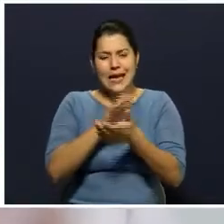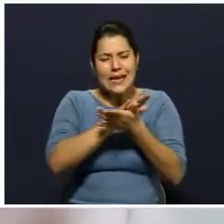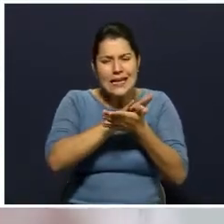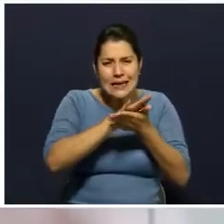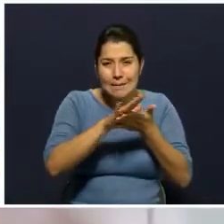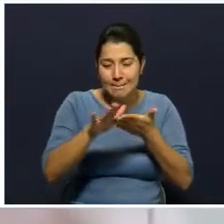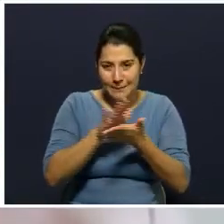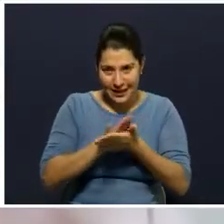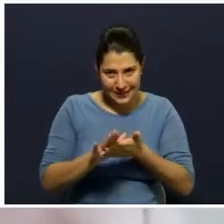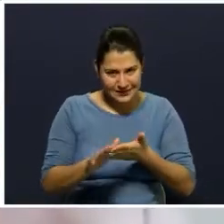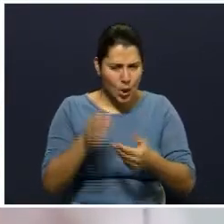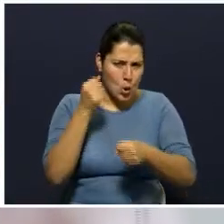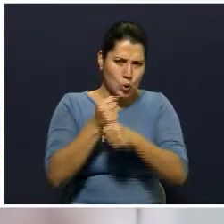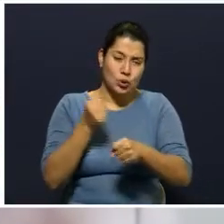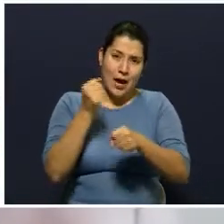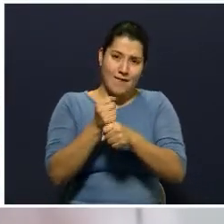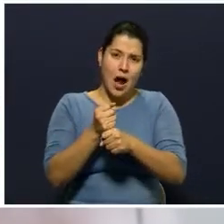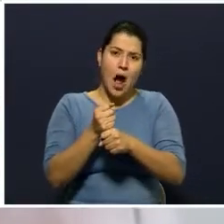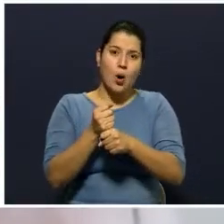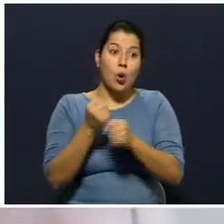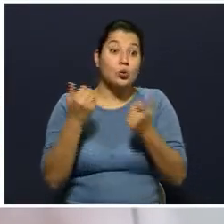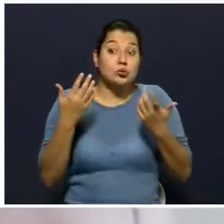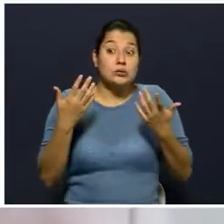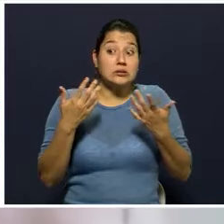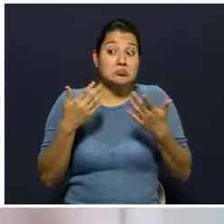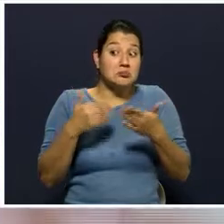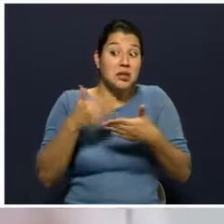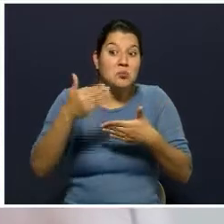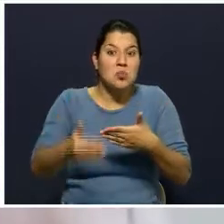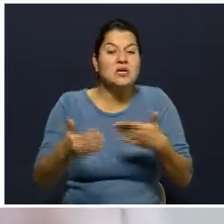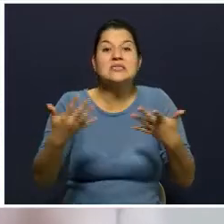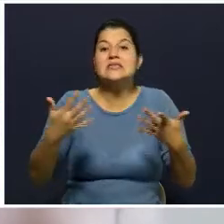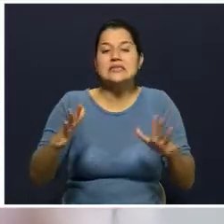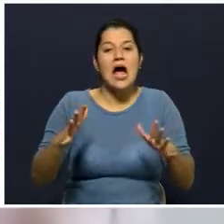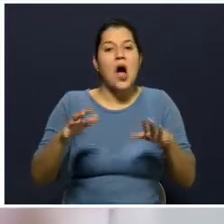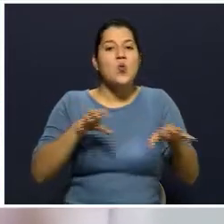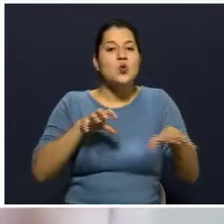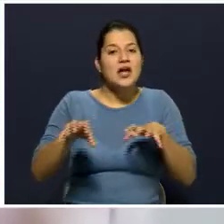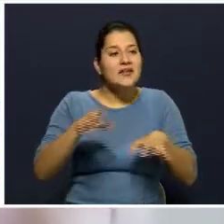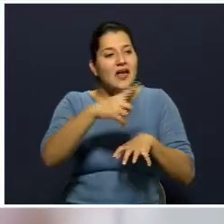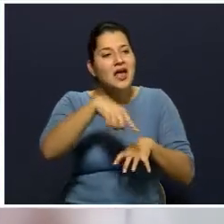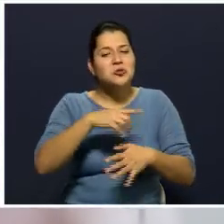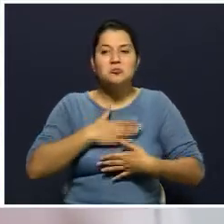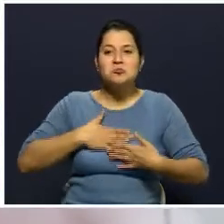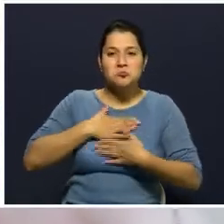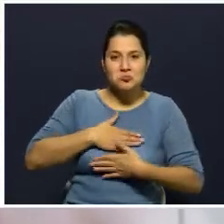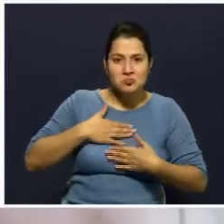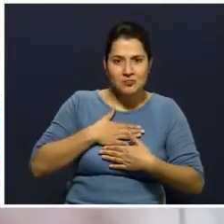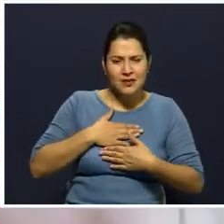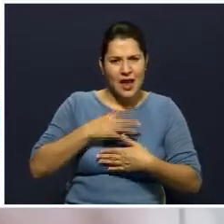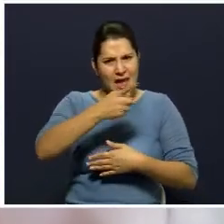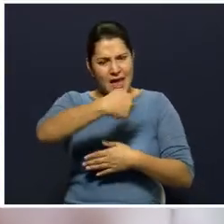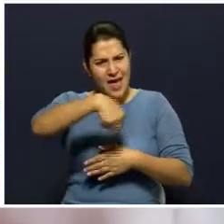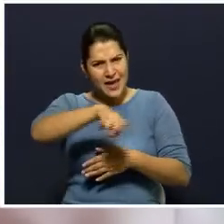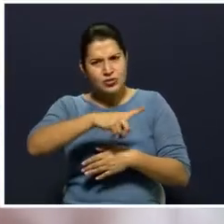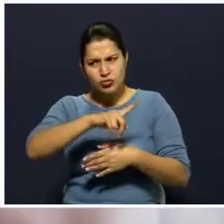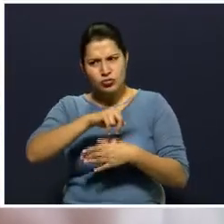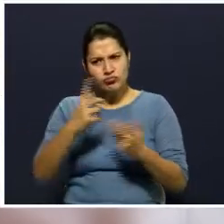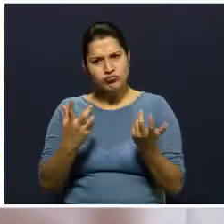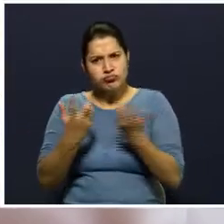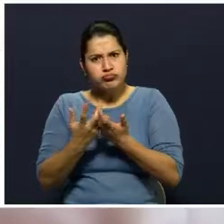higiene, de limpieza, un trabajo que en algún momento ya se volvió una actividad entretenida para la población privada de libertad, donde ellos se involucraron